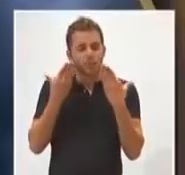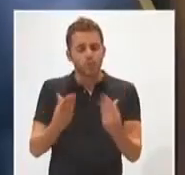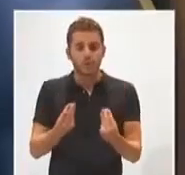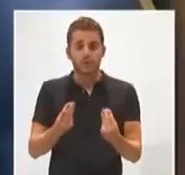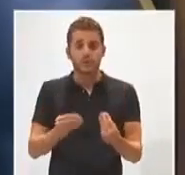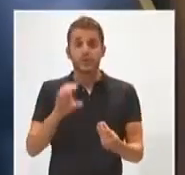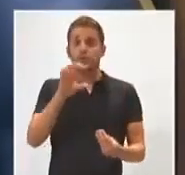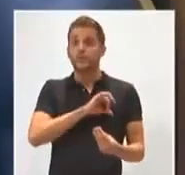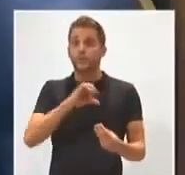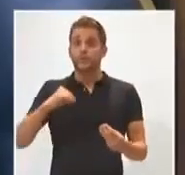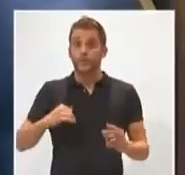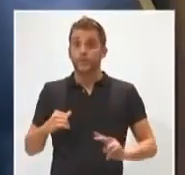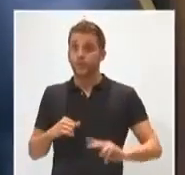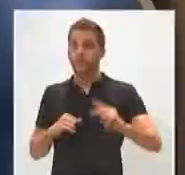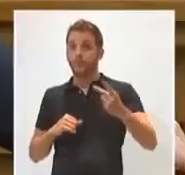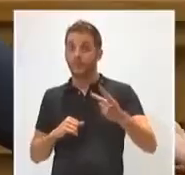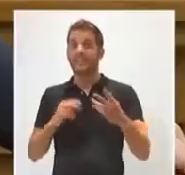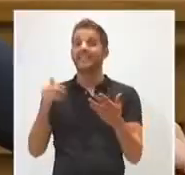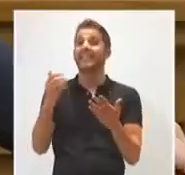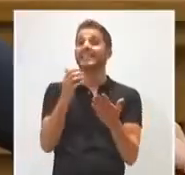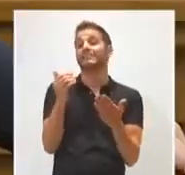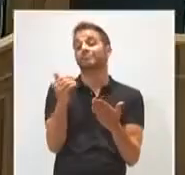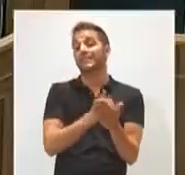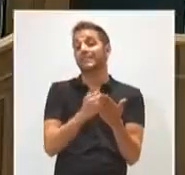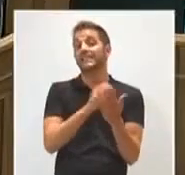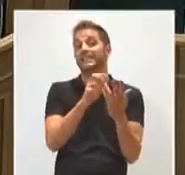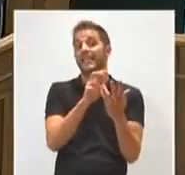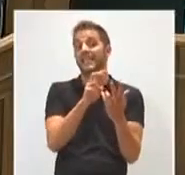autónoma con mayor renta agraria de toda españa' es importantísimo